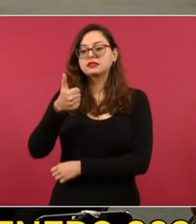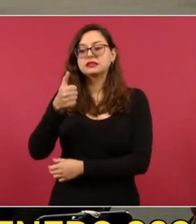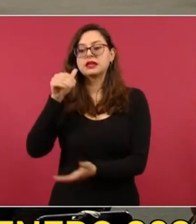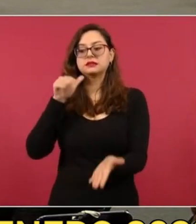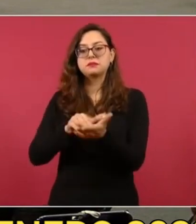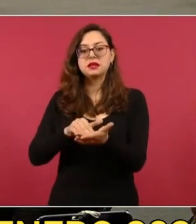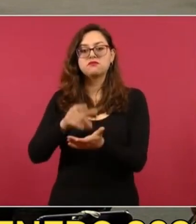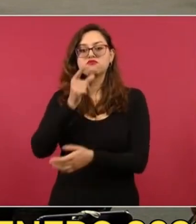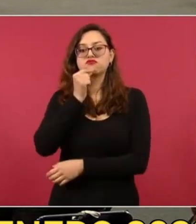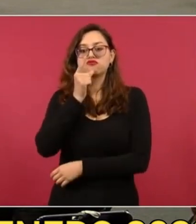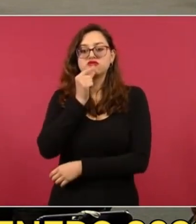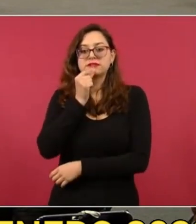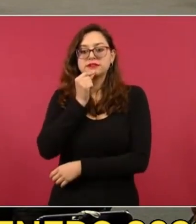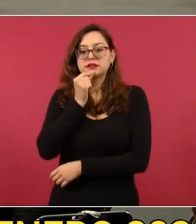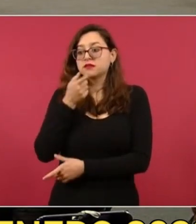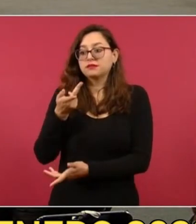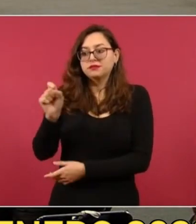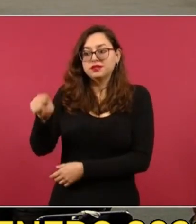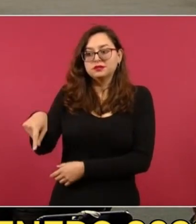de aquí mismo